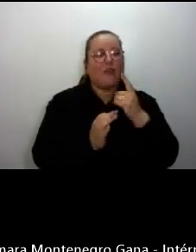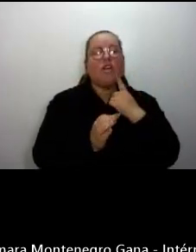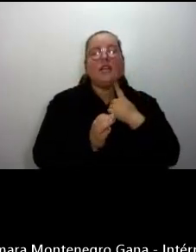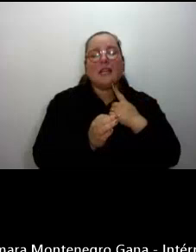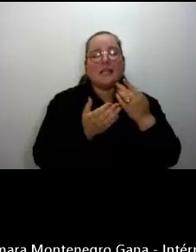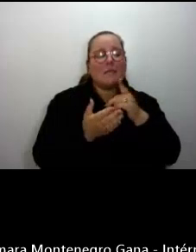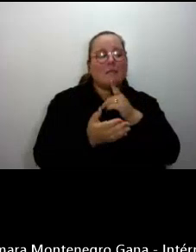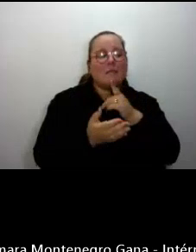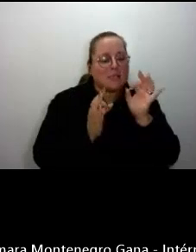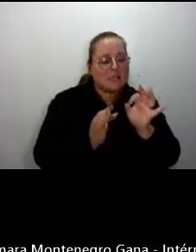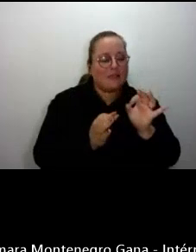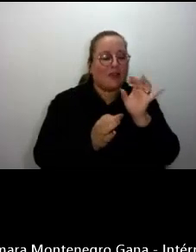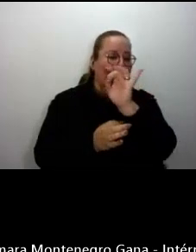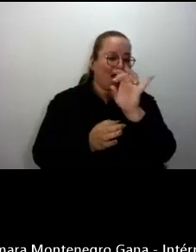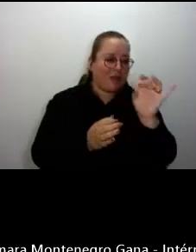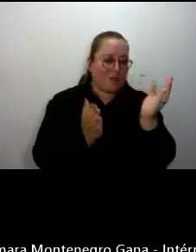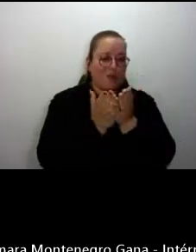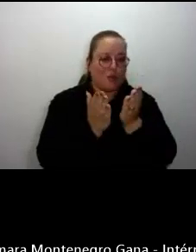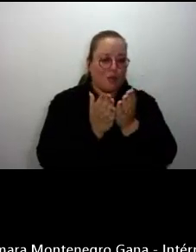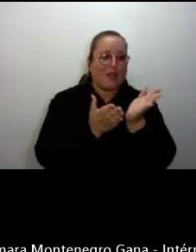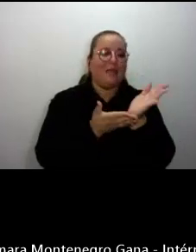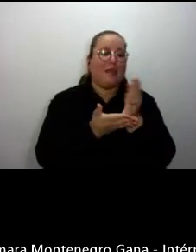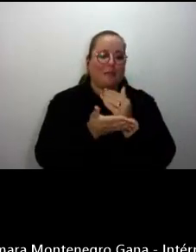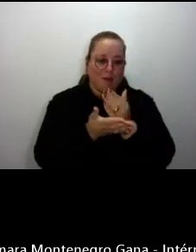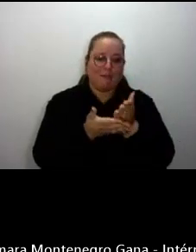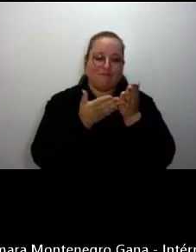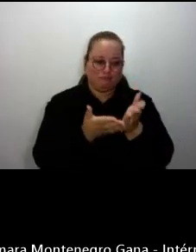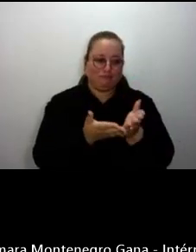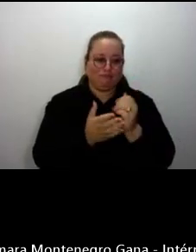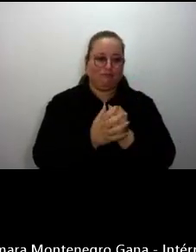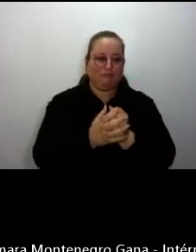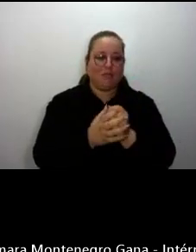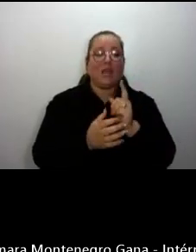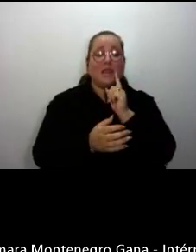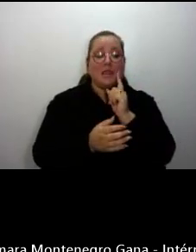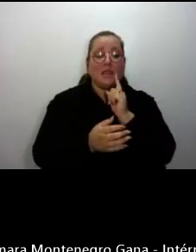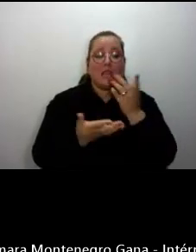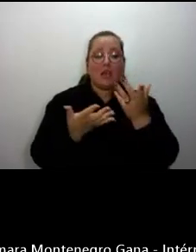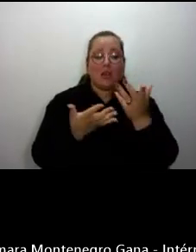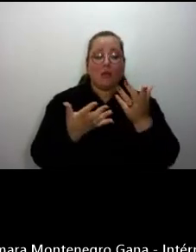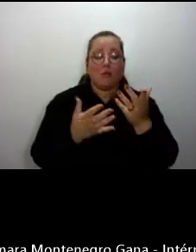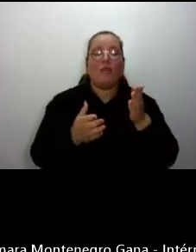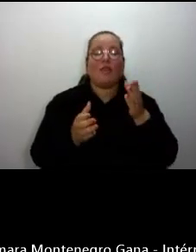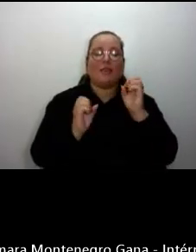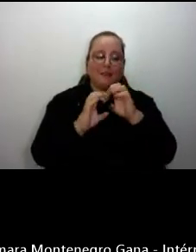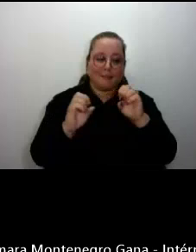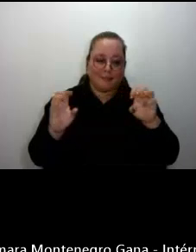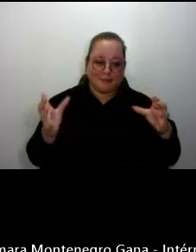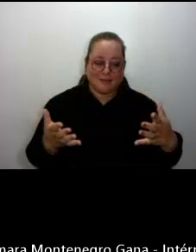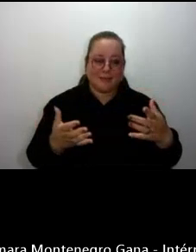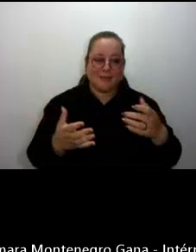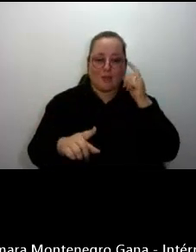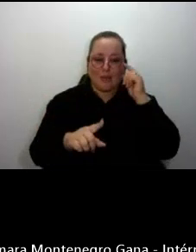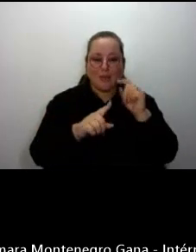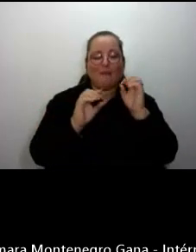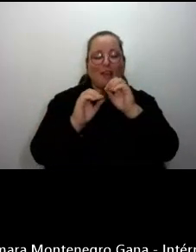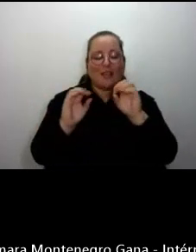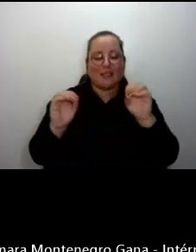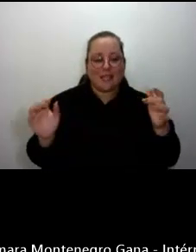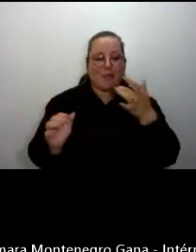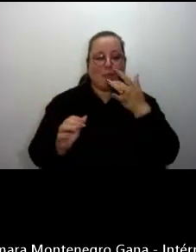de cada estudiante del cual se elabora el plan. Tiene un carácter formativo, puesto que contempla las habilidades que aún están